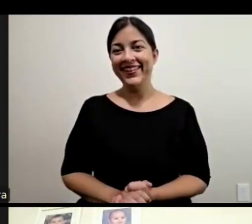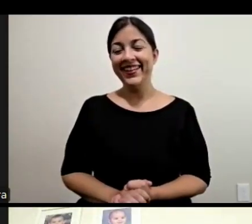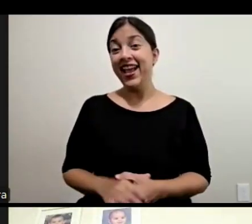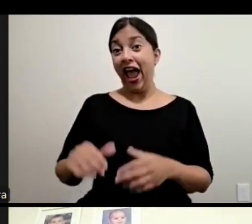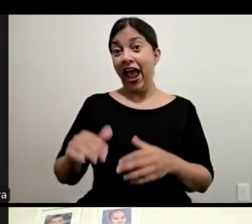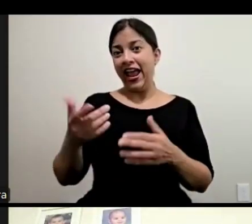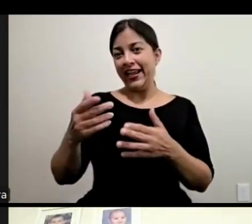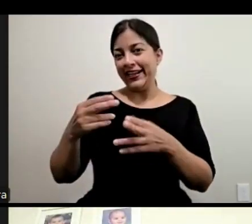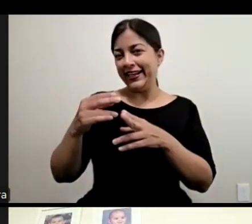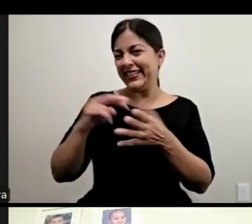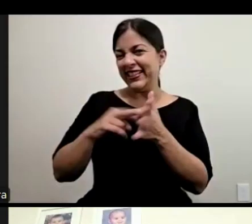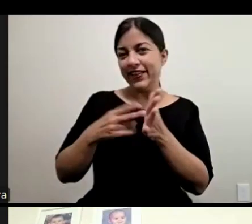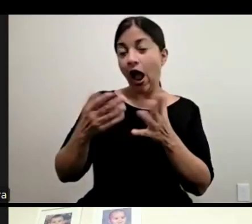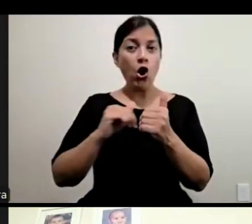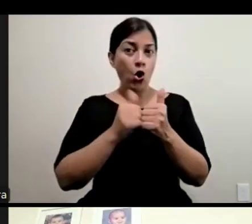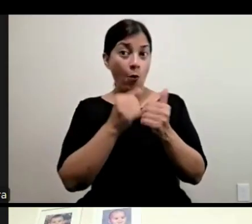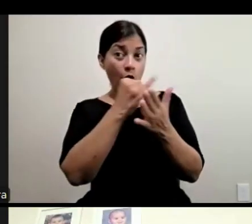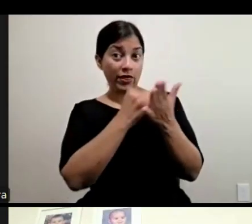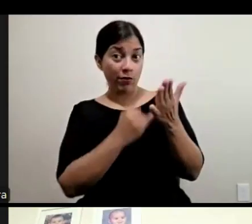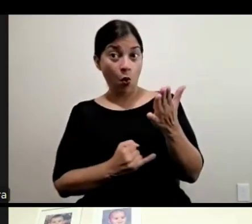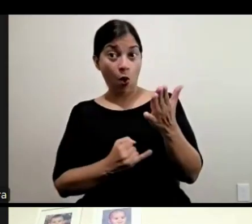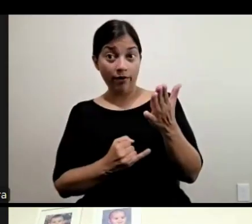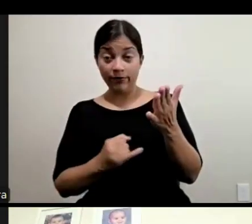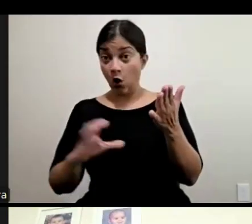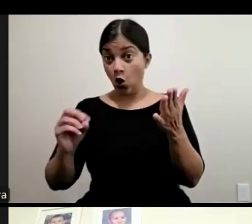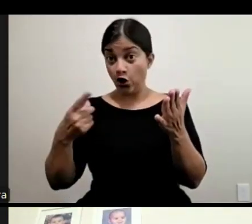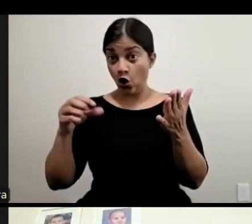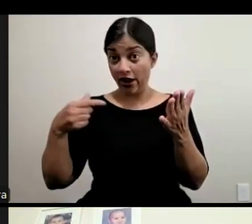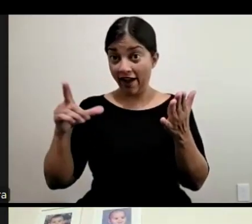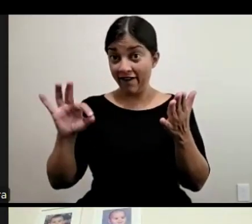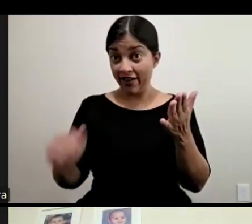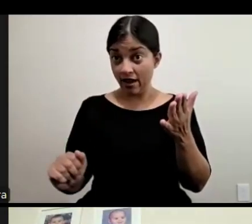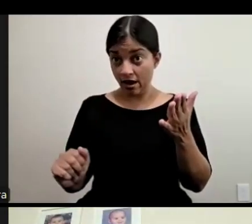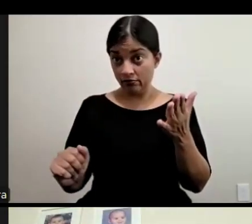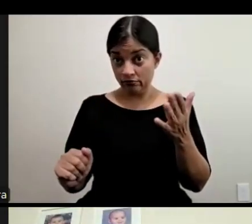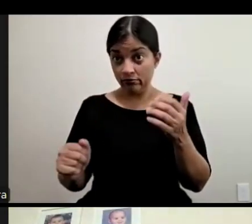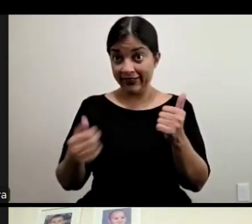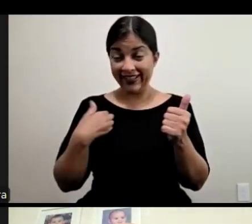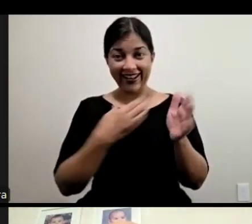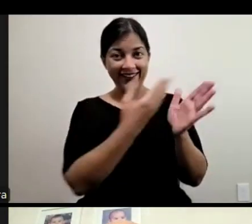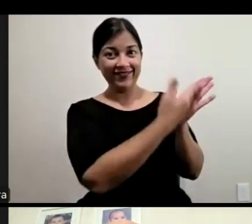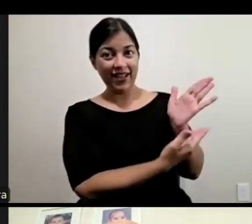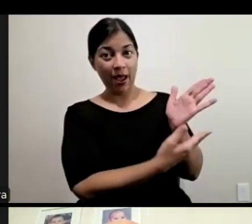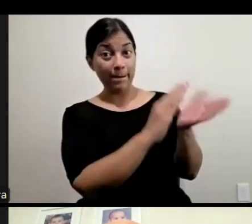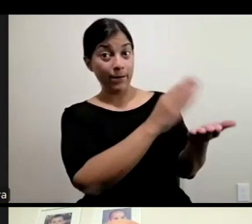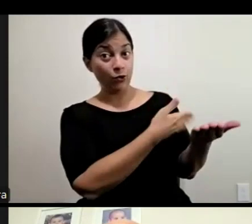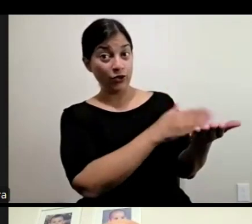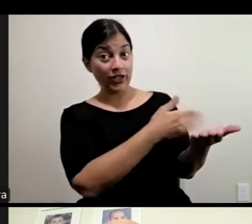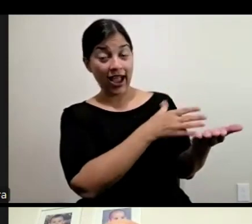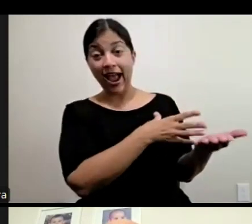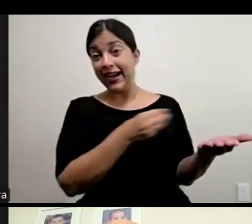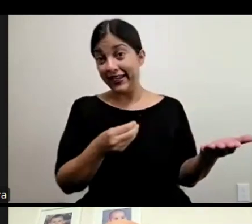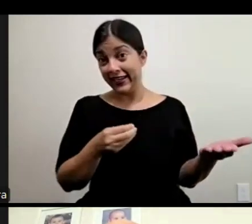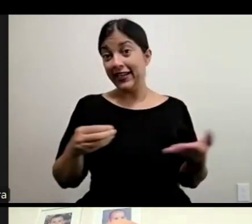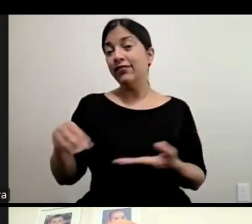dibuja una coreografía, ¿no? Acá tienes la música y aquí tienes la coreografía, el plano